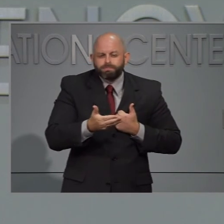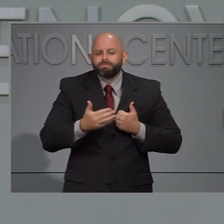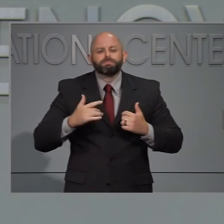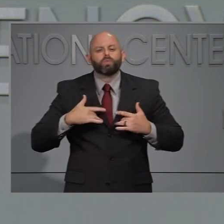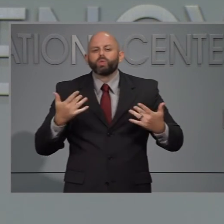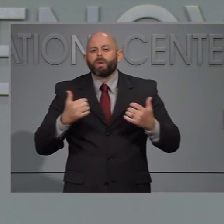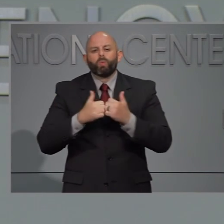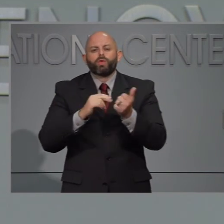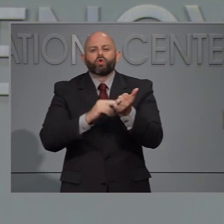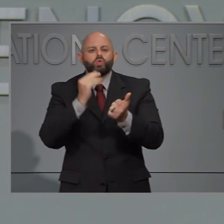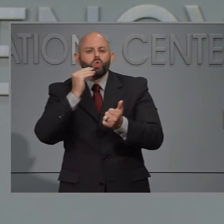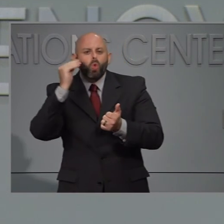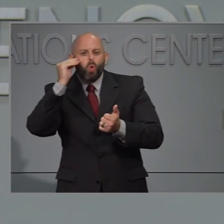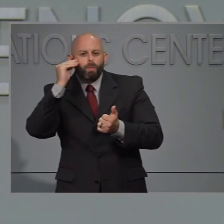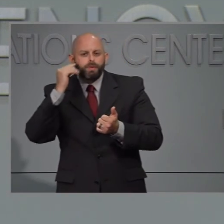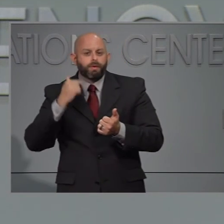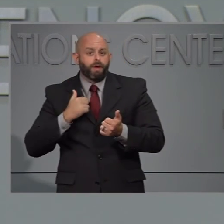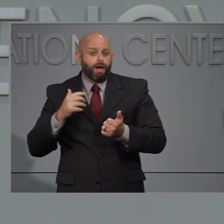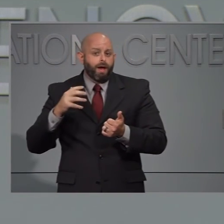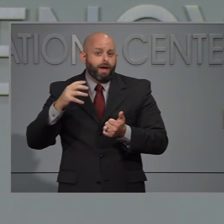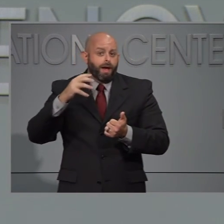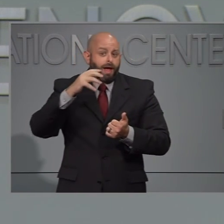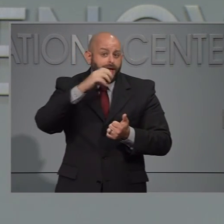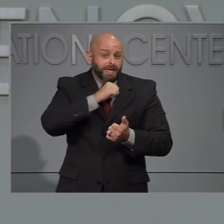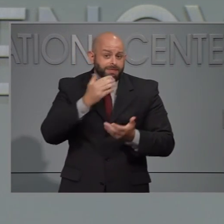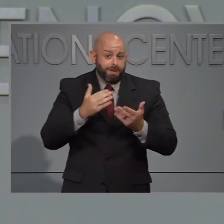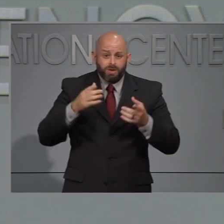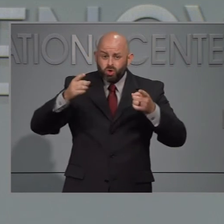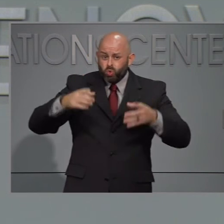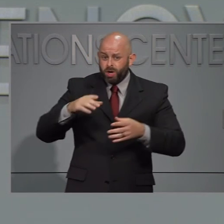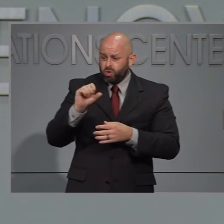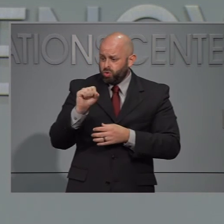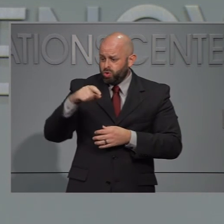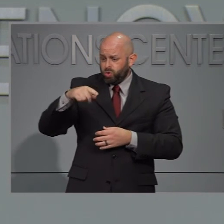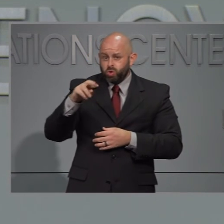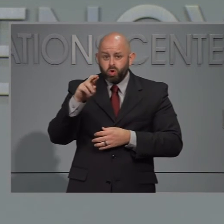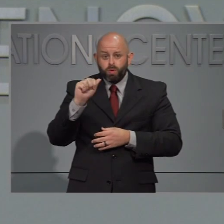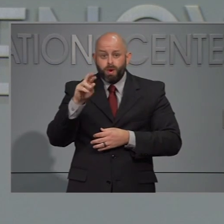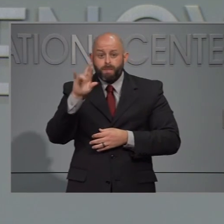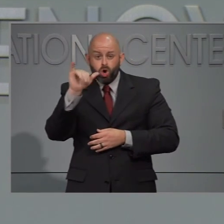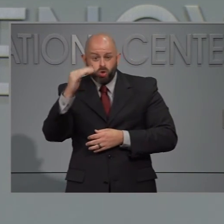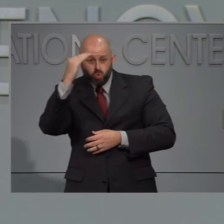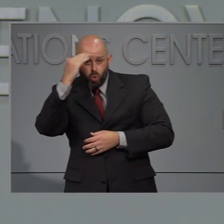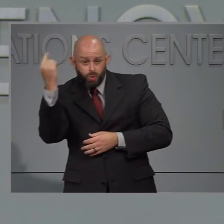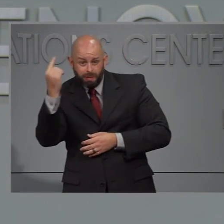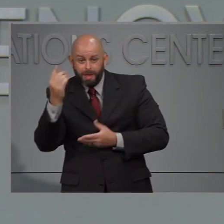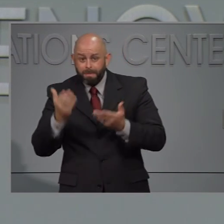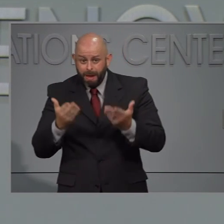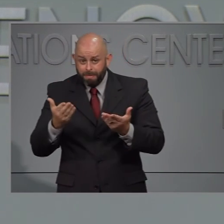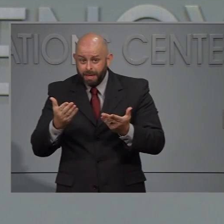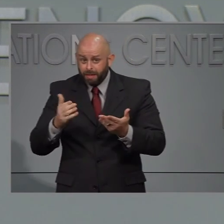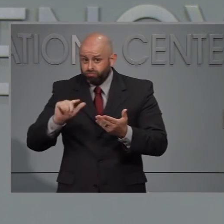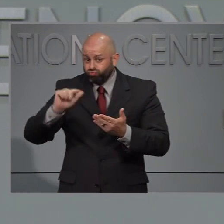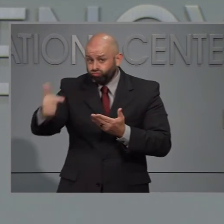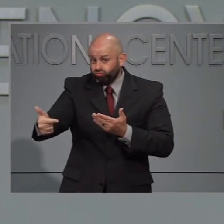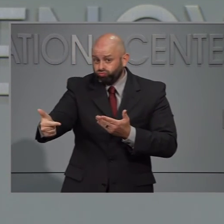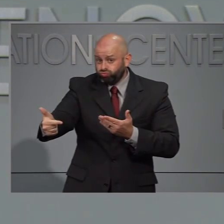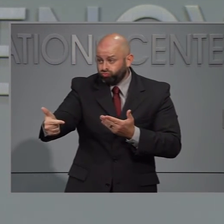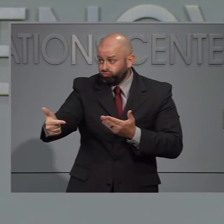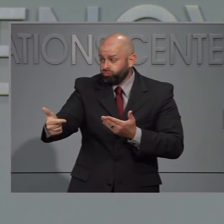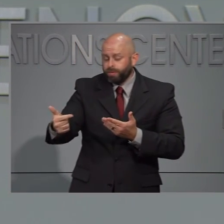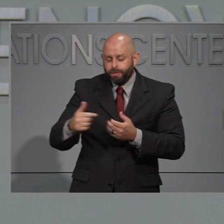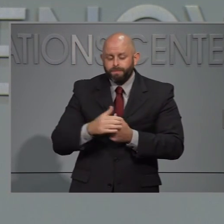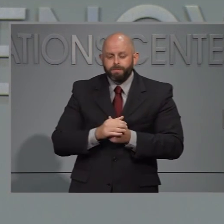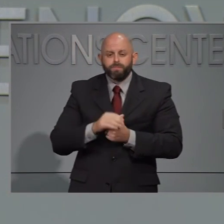vamos? Quizás el director Sprayberry conoce algo respecto a eso. Bueno, yo voy a comenzar.